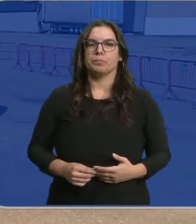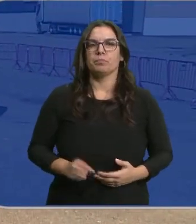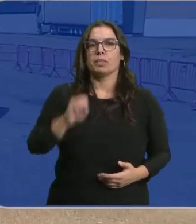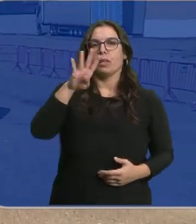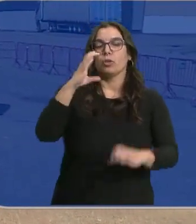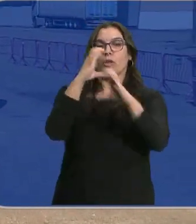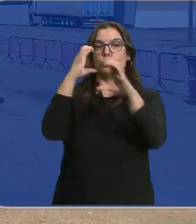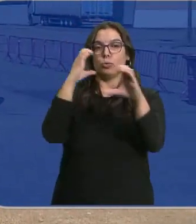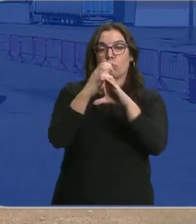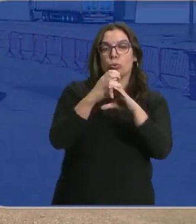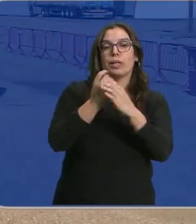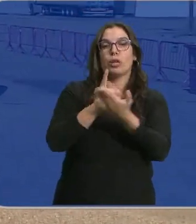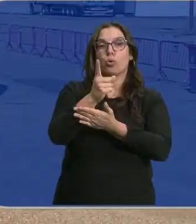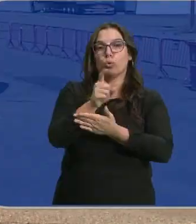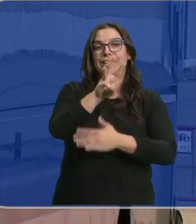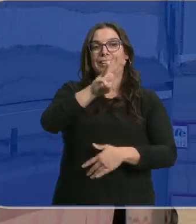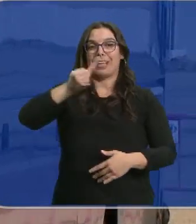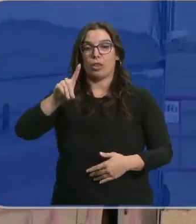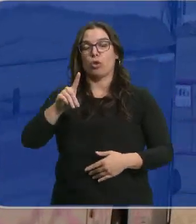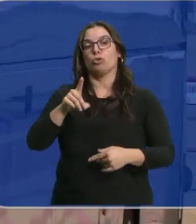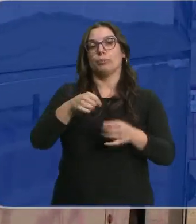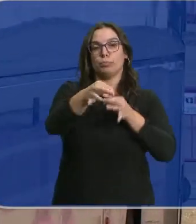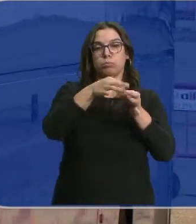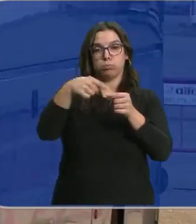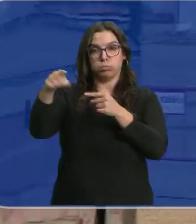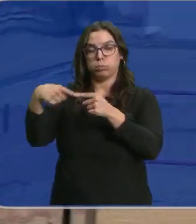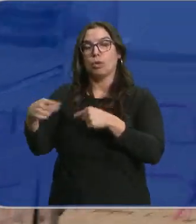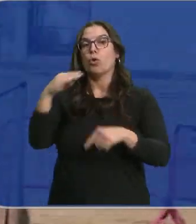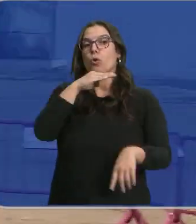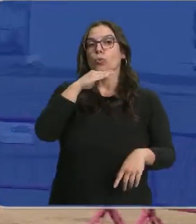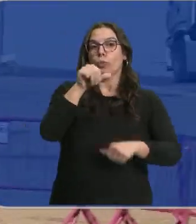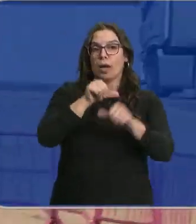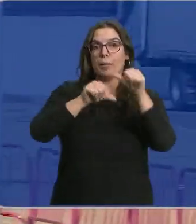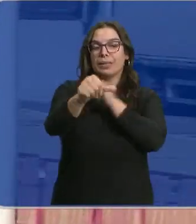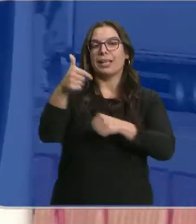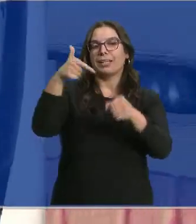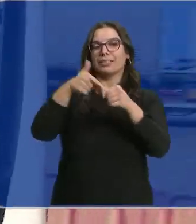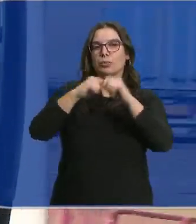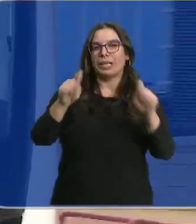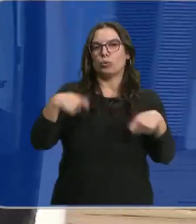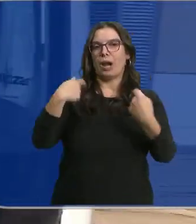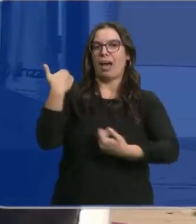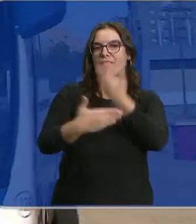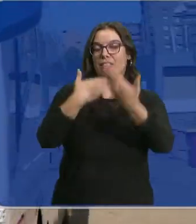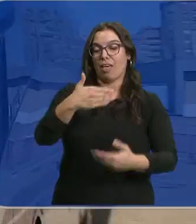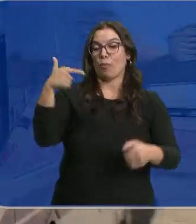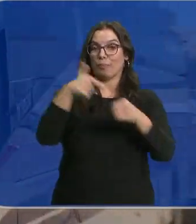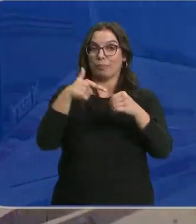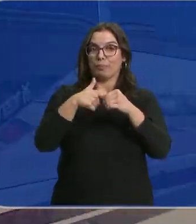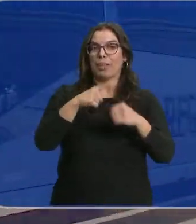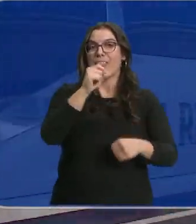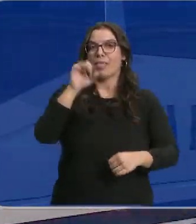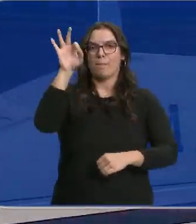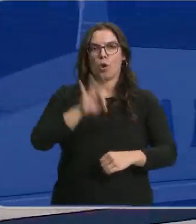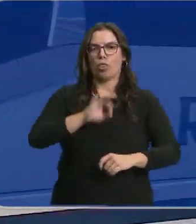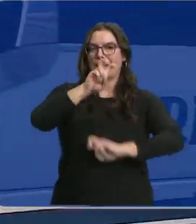14 autobuses de 32 rutas de líneas interurbanas van a circular a partir de octubre con biocombustible avanzado. Este combustible 100%